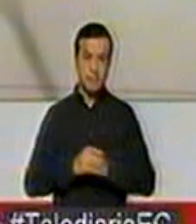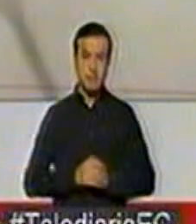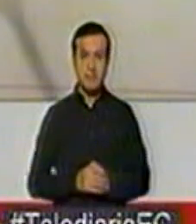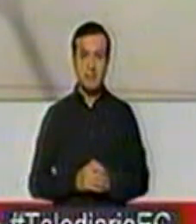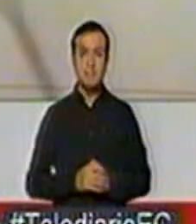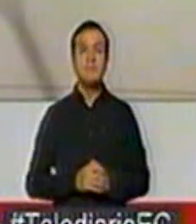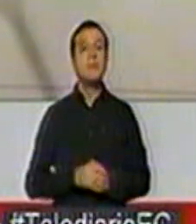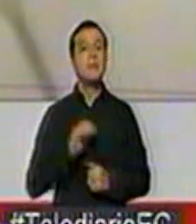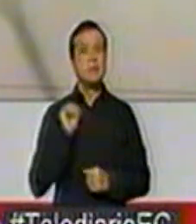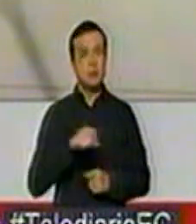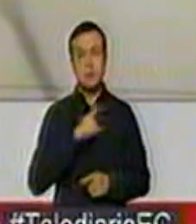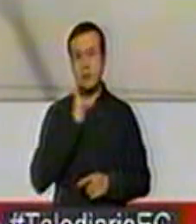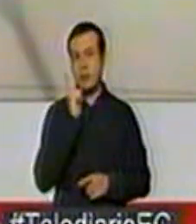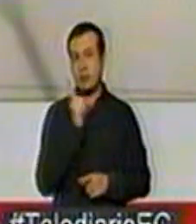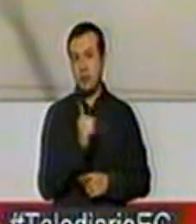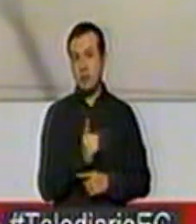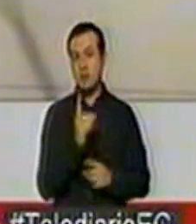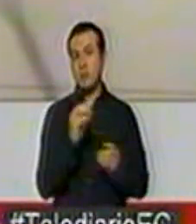Sí hay una afluencia